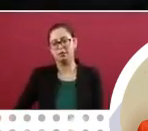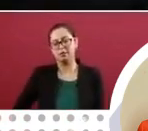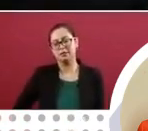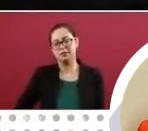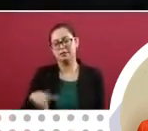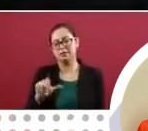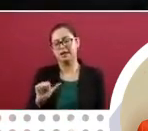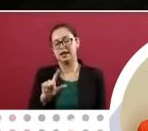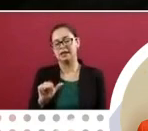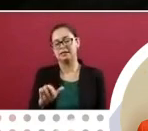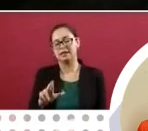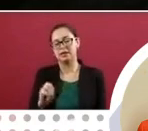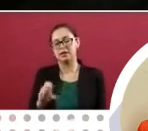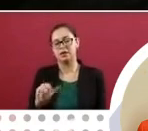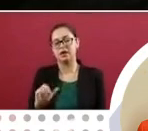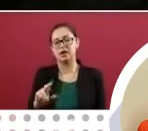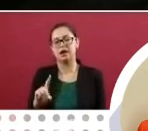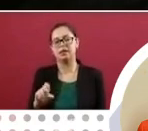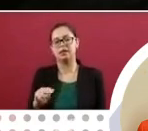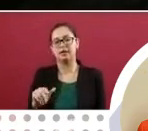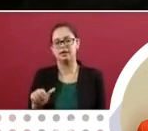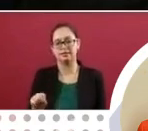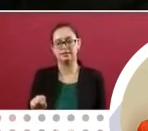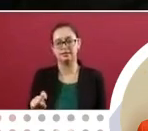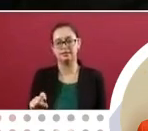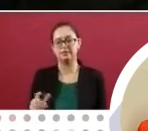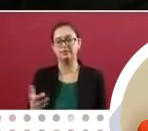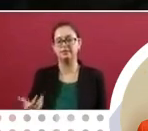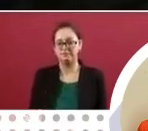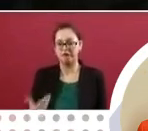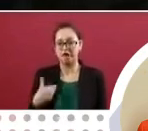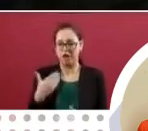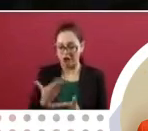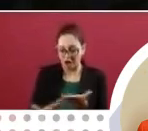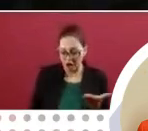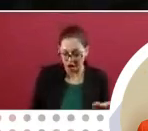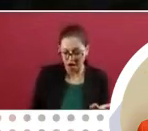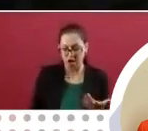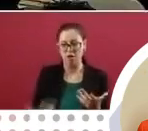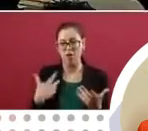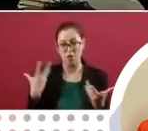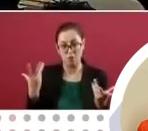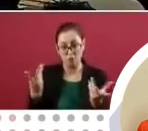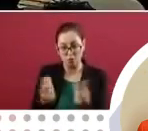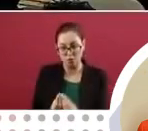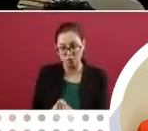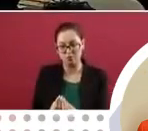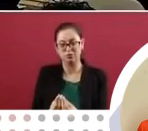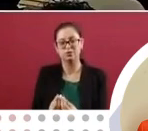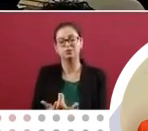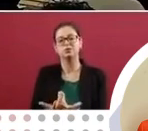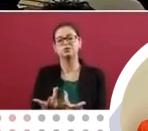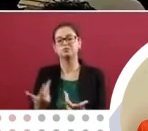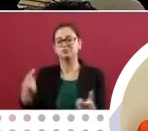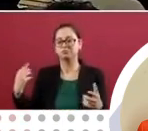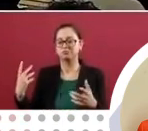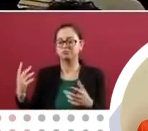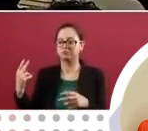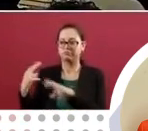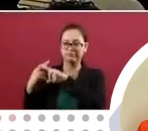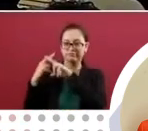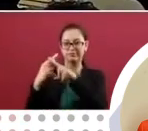los libros, y en la convocatoria se establece que la CONALITEG proporcionaría los insumos para los libros.